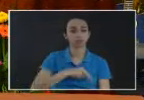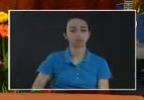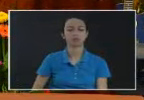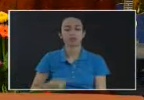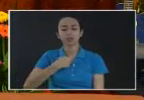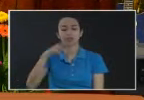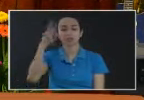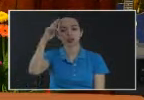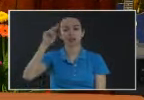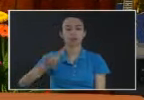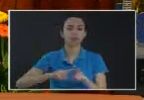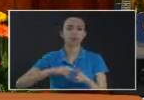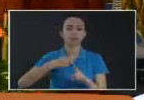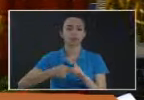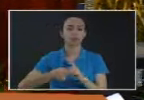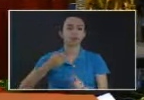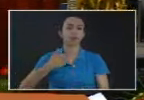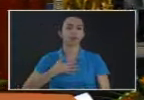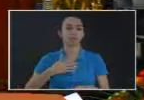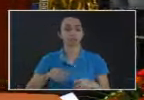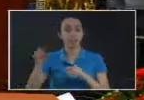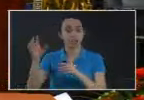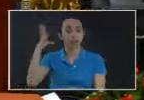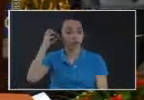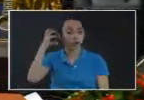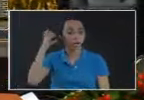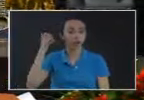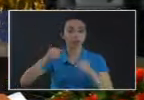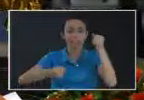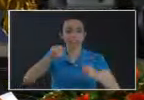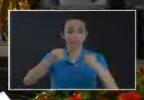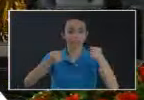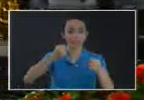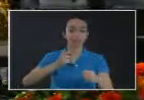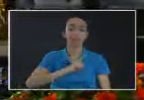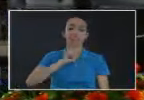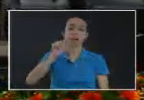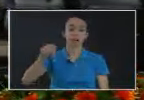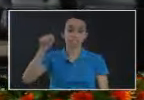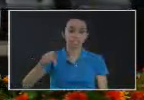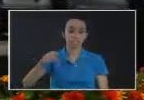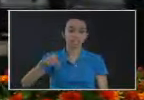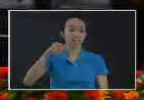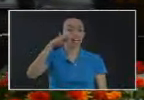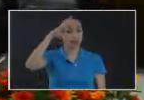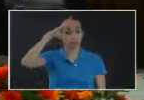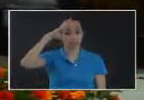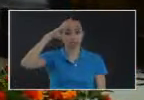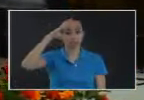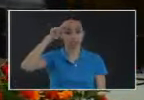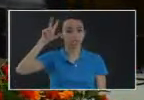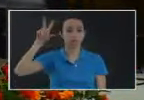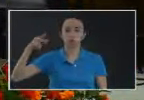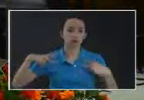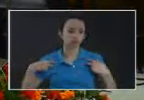Yo recuerdo cuando me robaron el carro y estaba aquí en la policía. Pues no había tinta, no